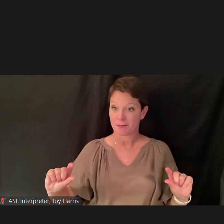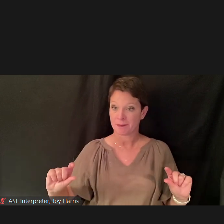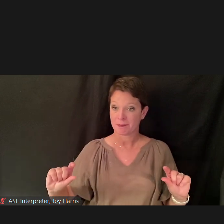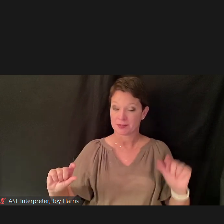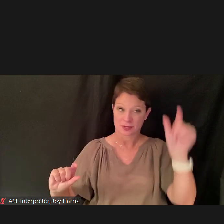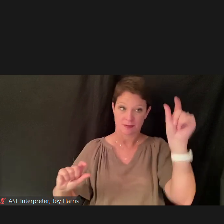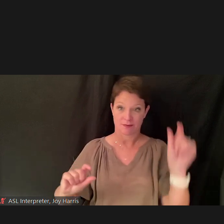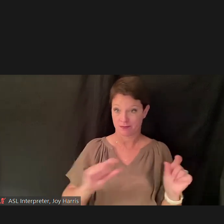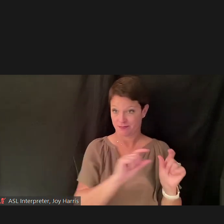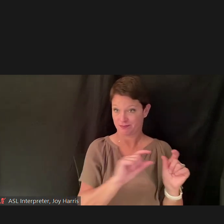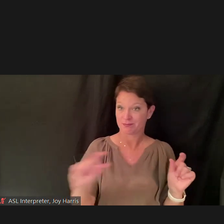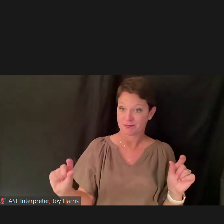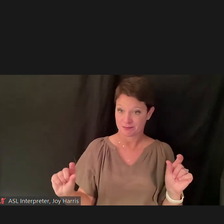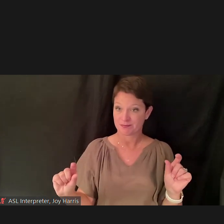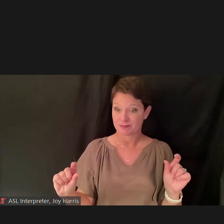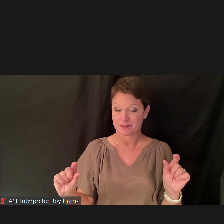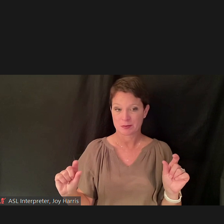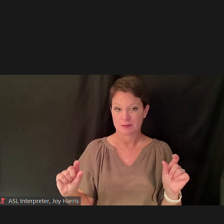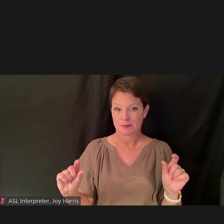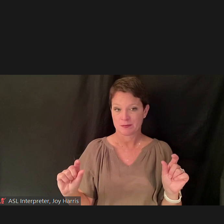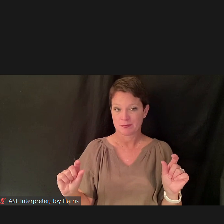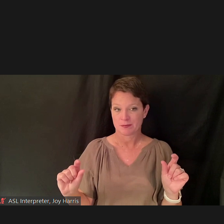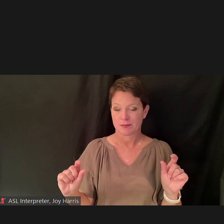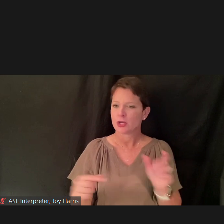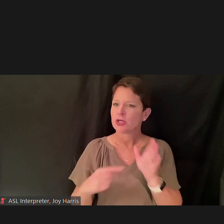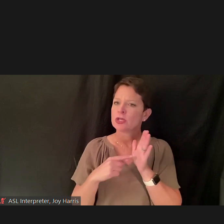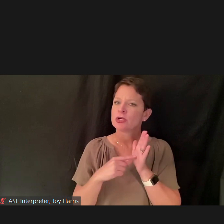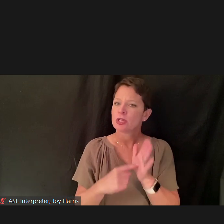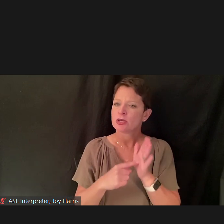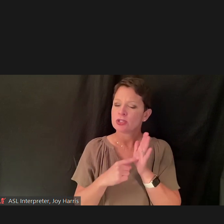de entorno en la parte de abajo.